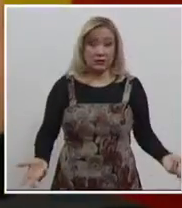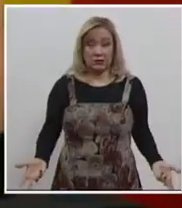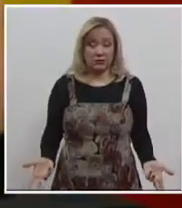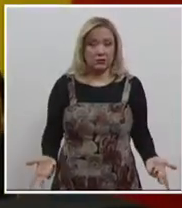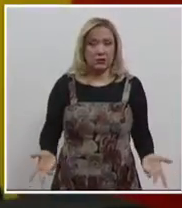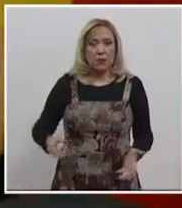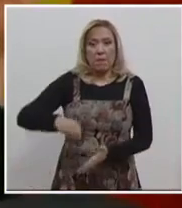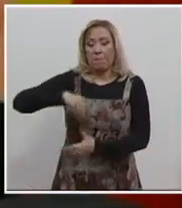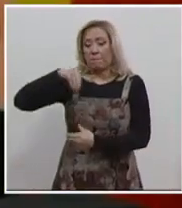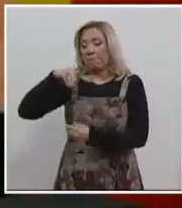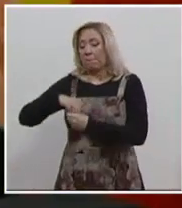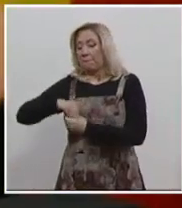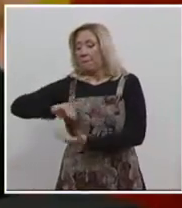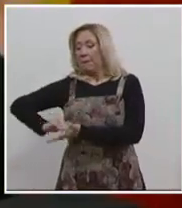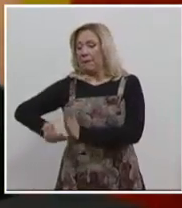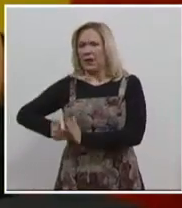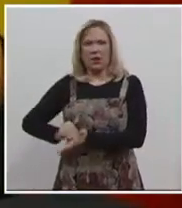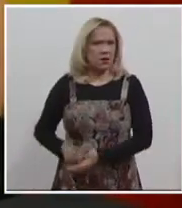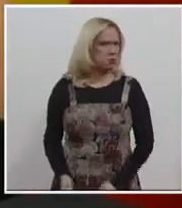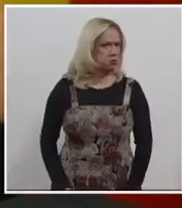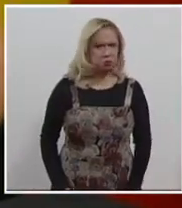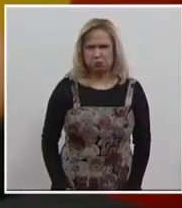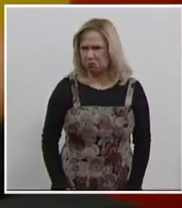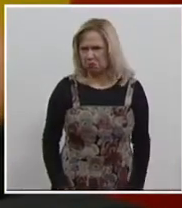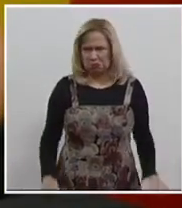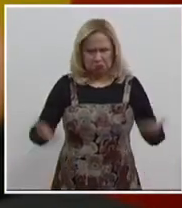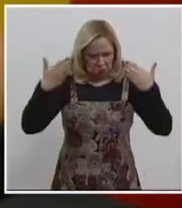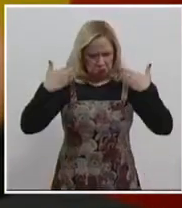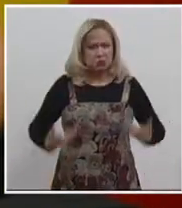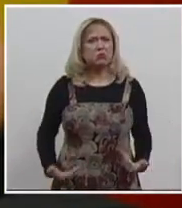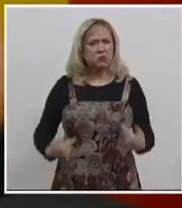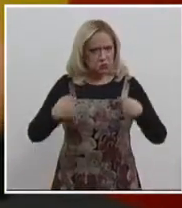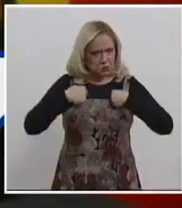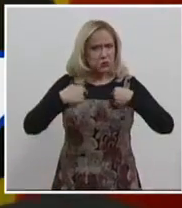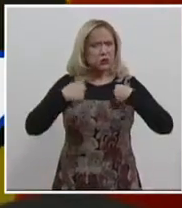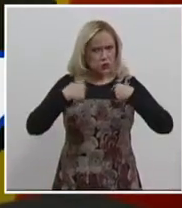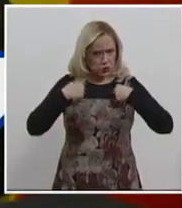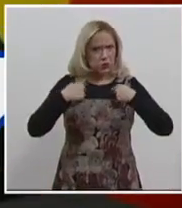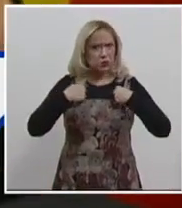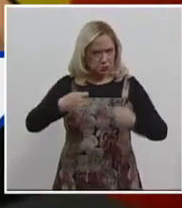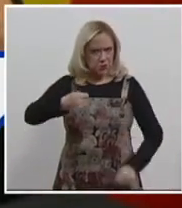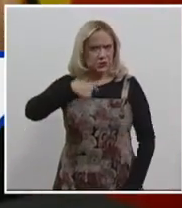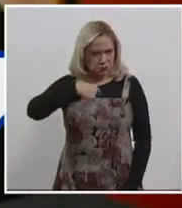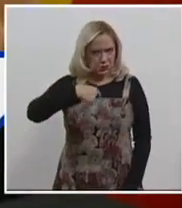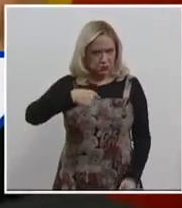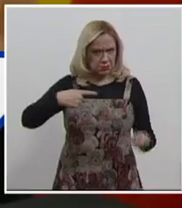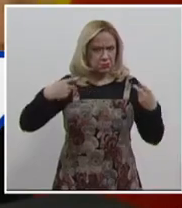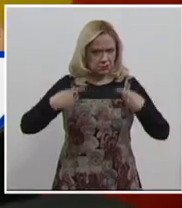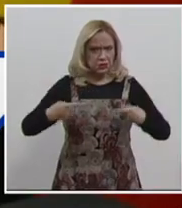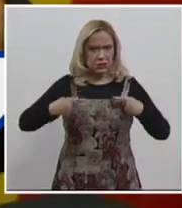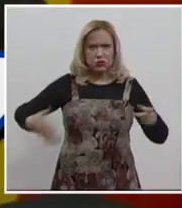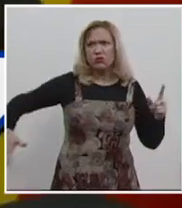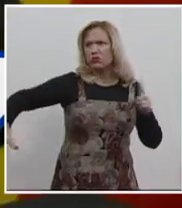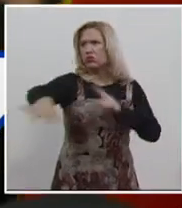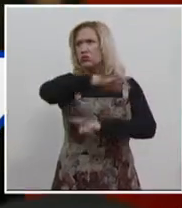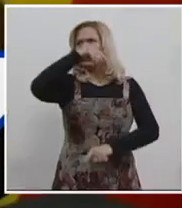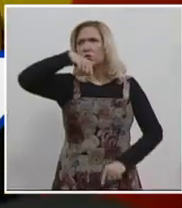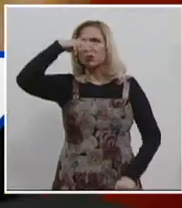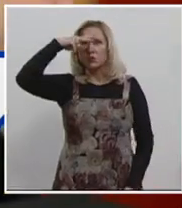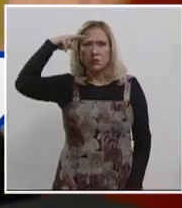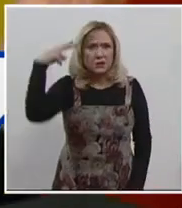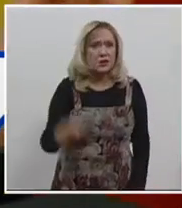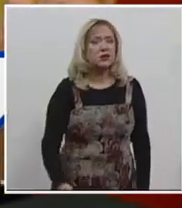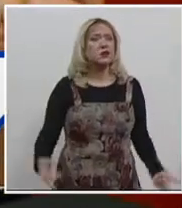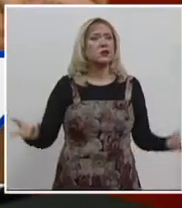que desearíamos como gobernada, porque yo también soy gobernada, los ciudadanos de este país y los